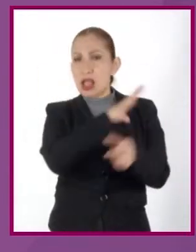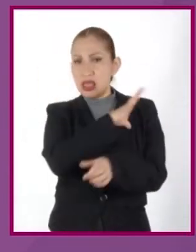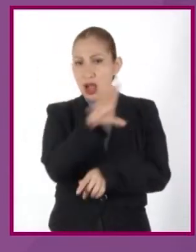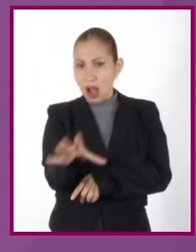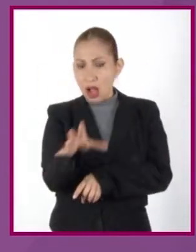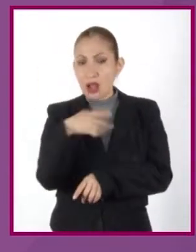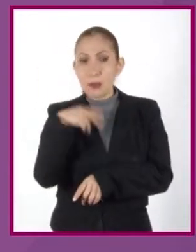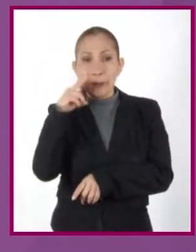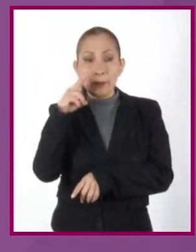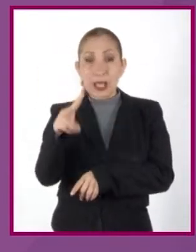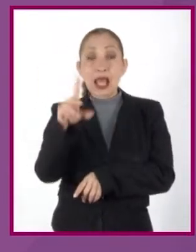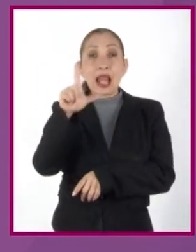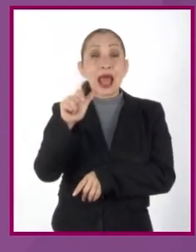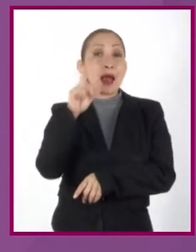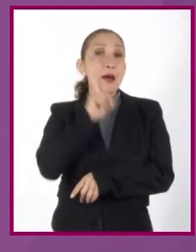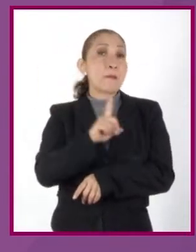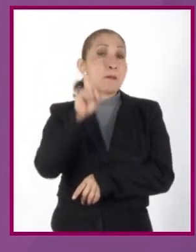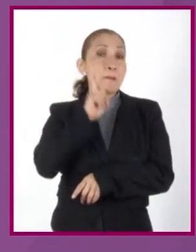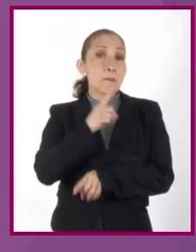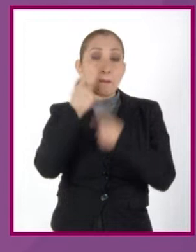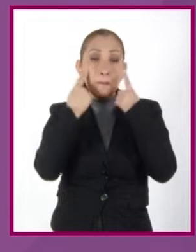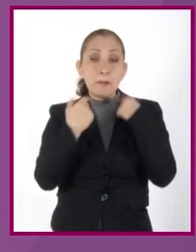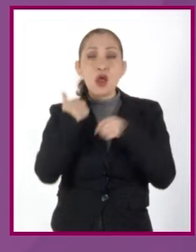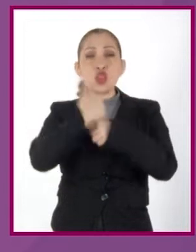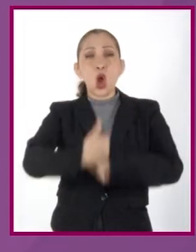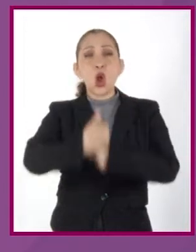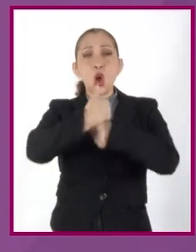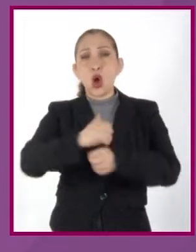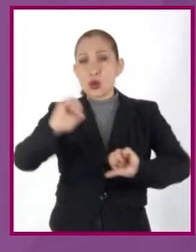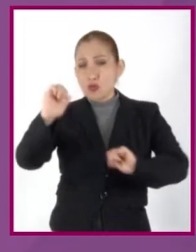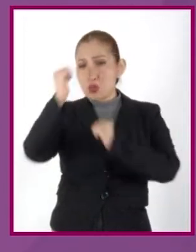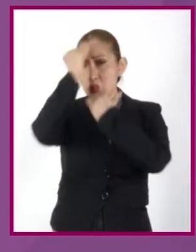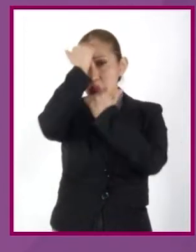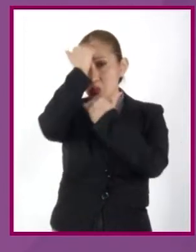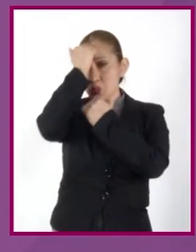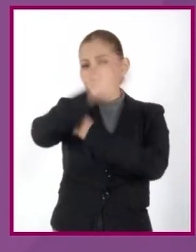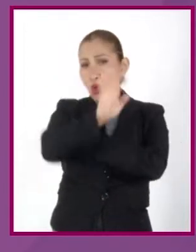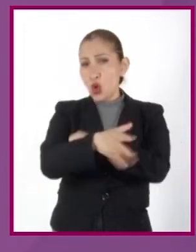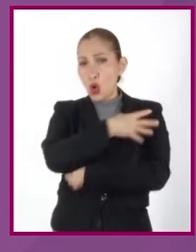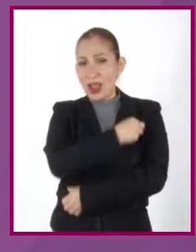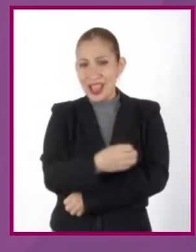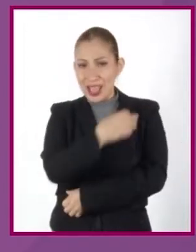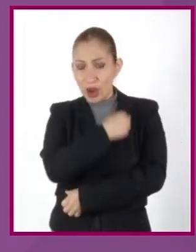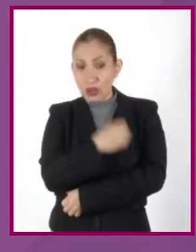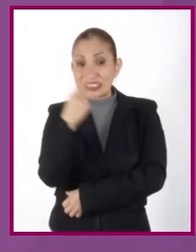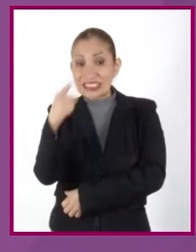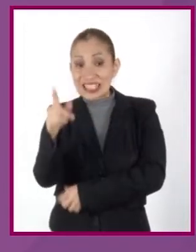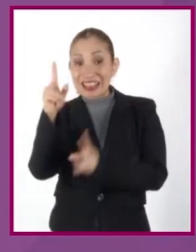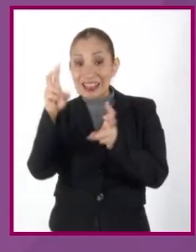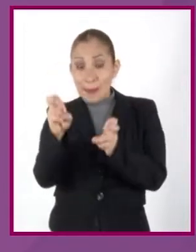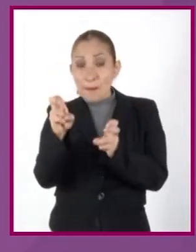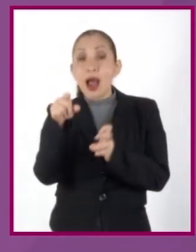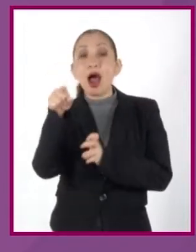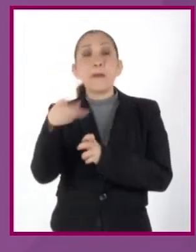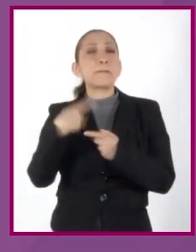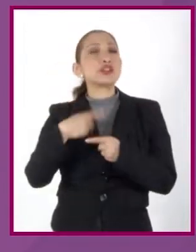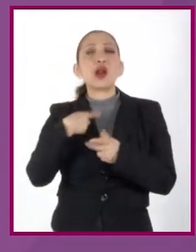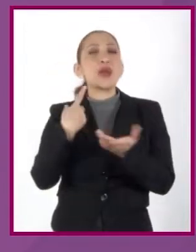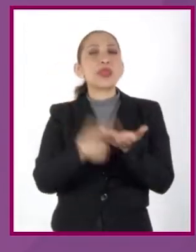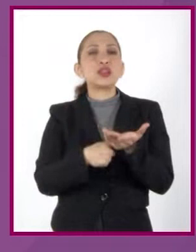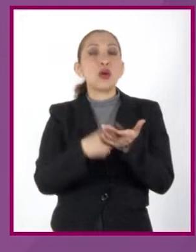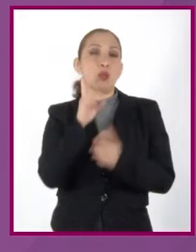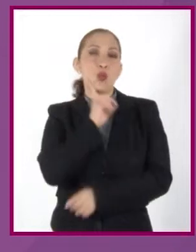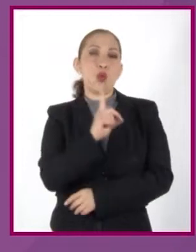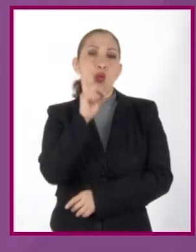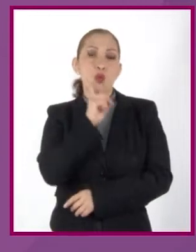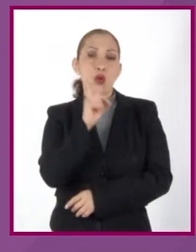Como se observa, el tema es sobre el dolor y el arrepentimiento por la muerte de sus hijos. Esta narración tiene como personaje principal a una